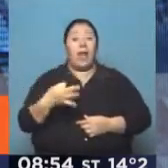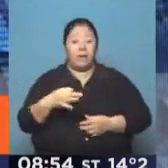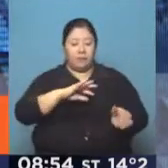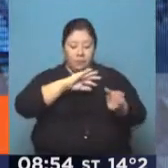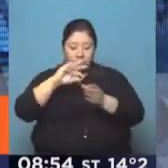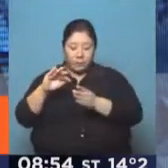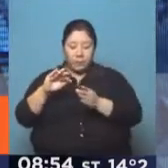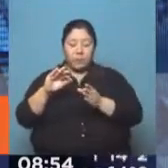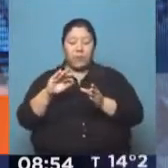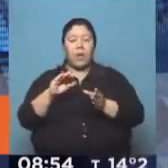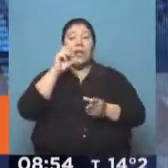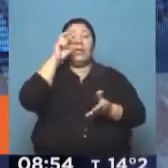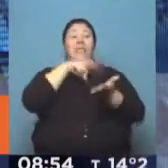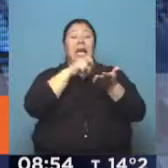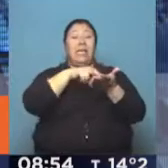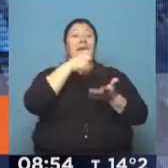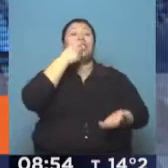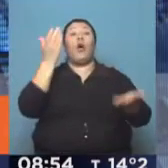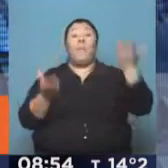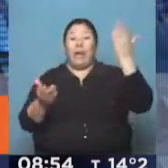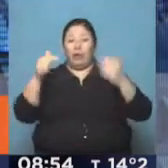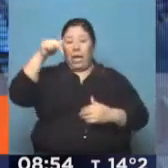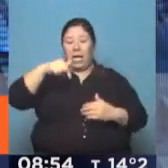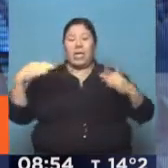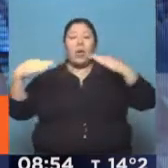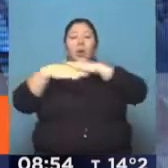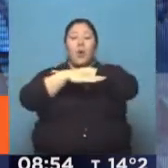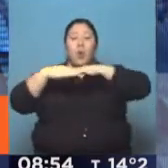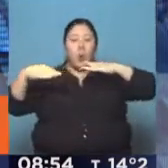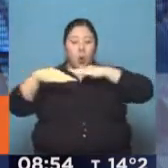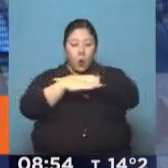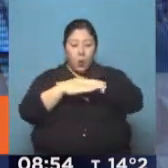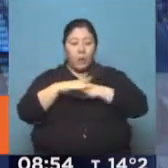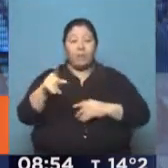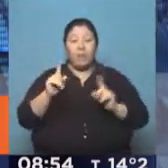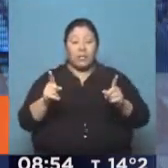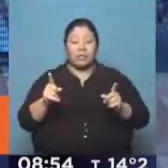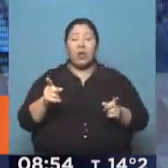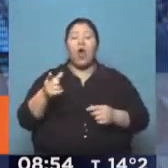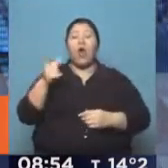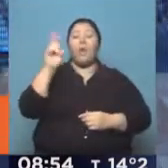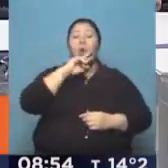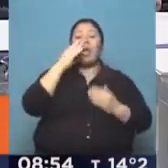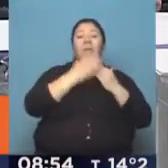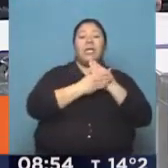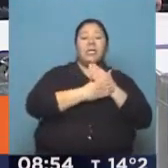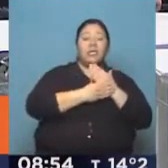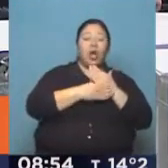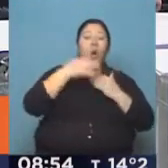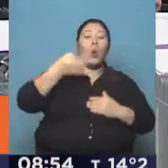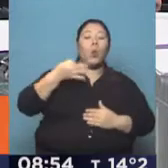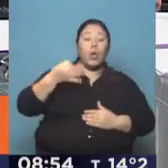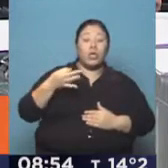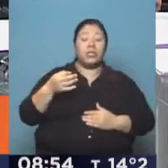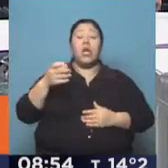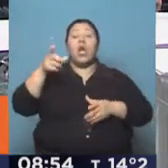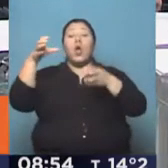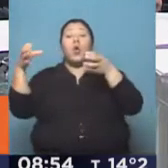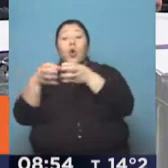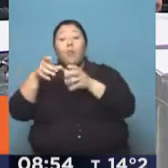una muestra del gobierno y patricia bullrich cinco minutos faltaba para que terminar el horario que habían establecido los manifestantes para